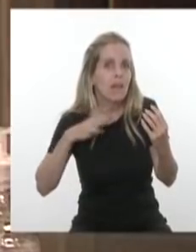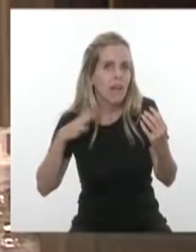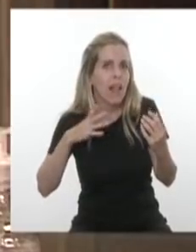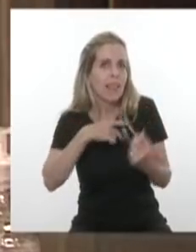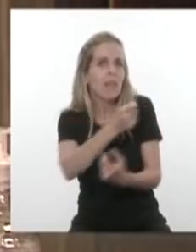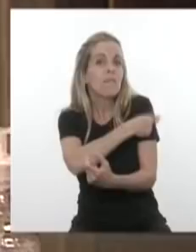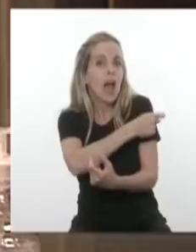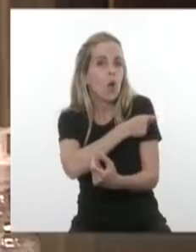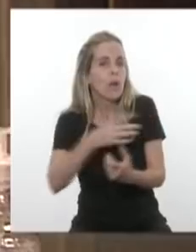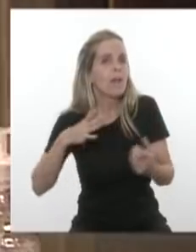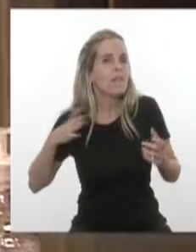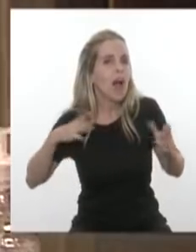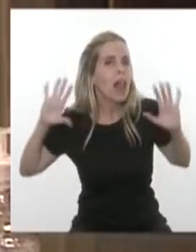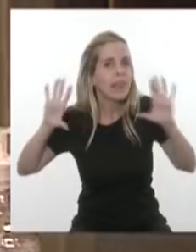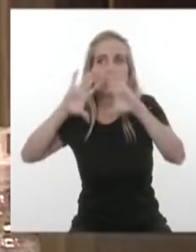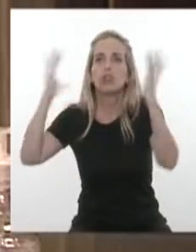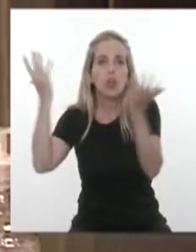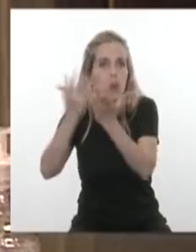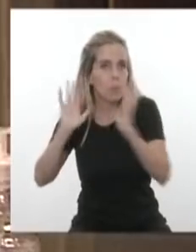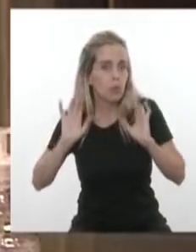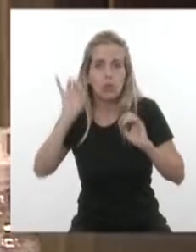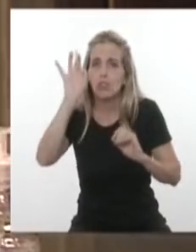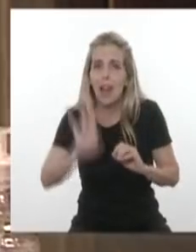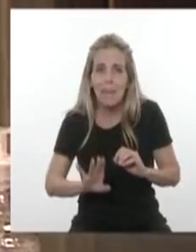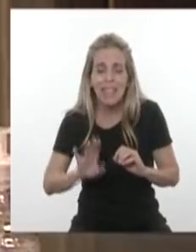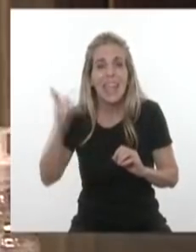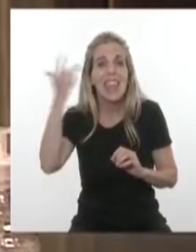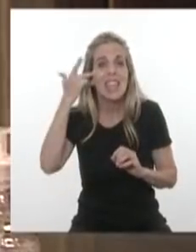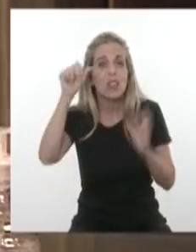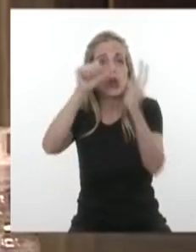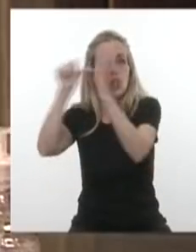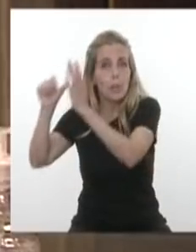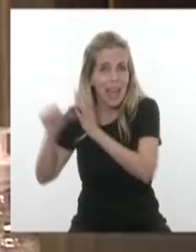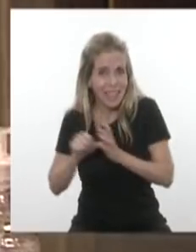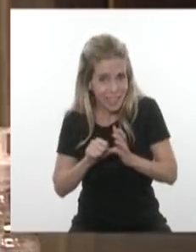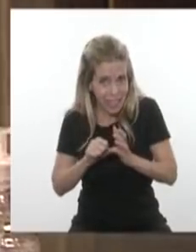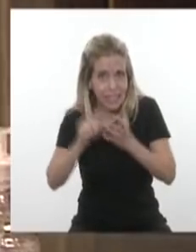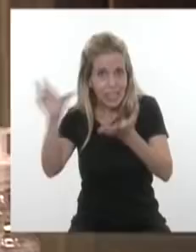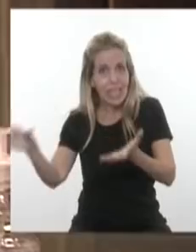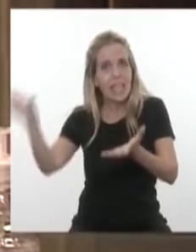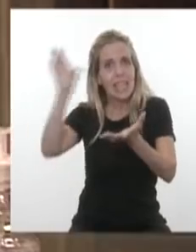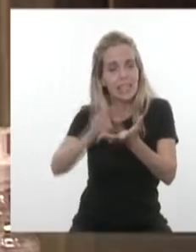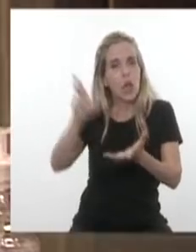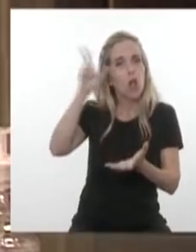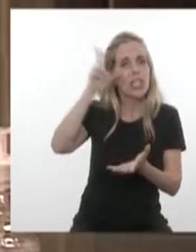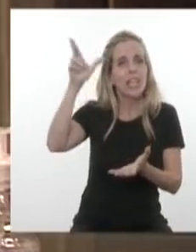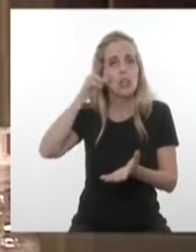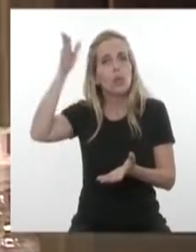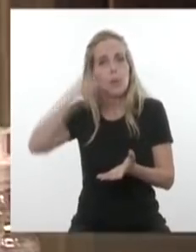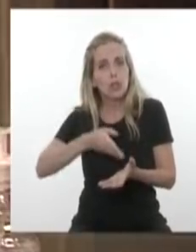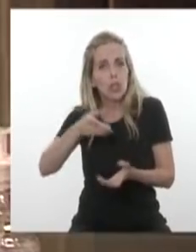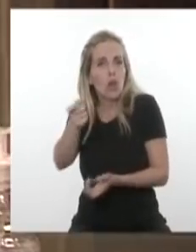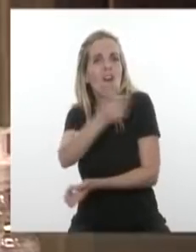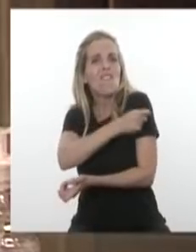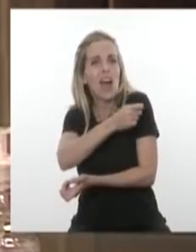vacunas solo 18 países han recibido el 88 por ciento de las vacunas que se han